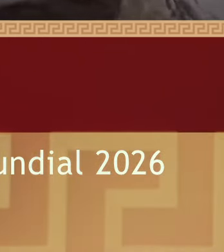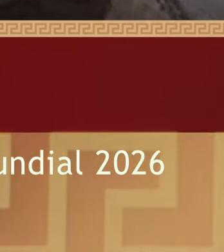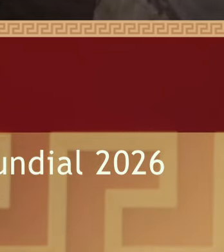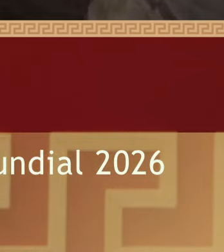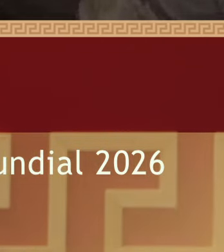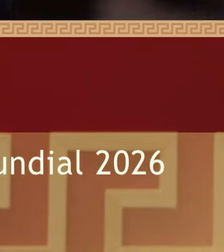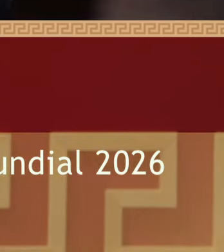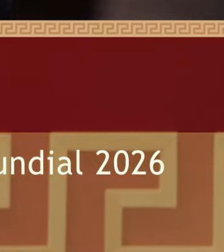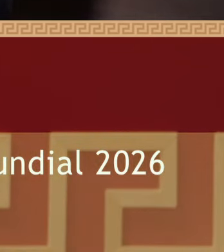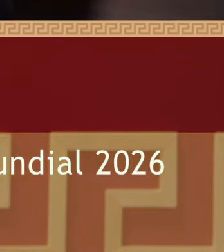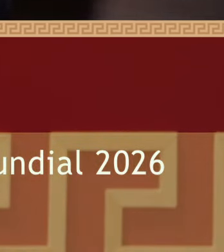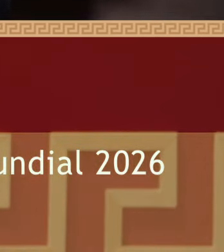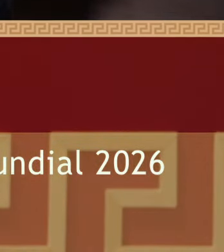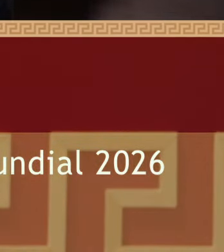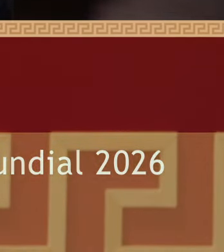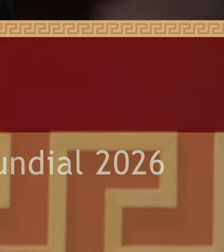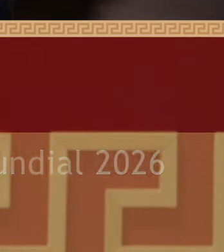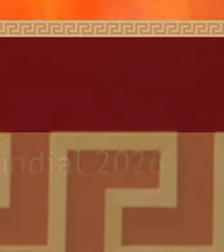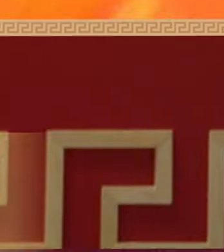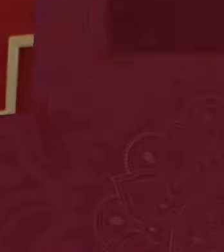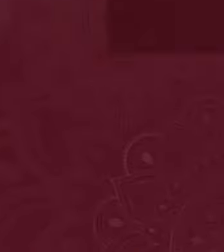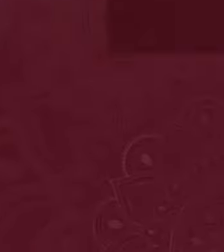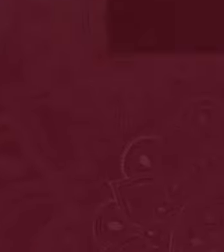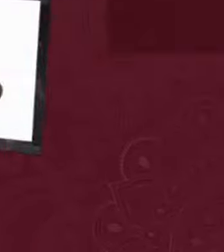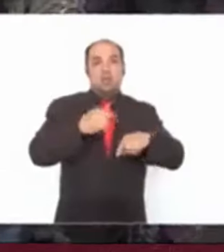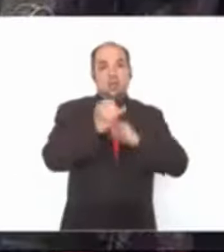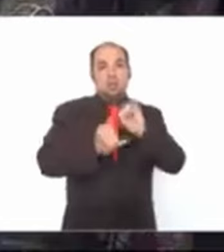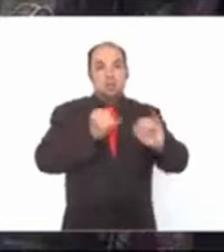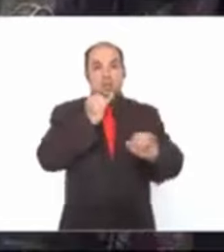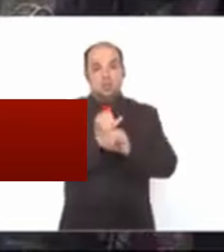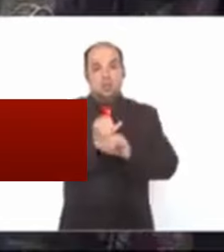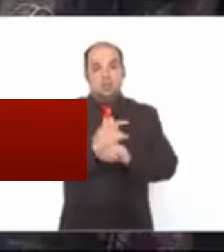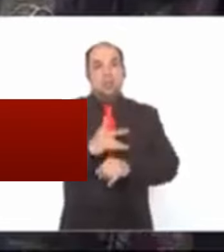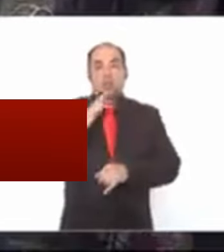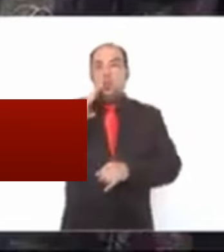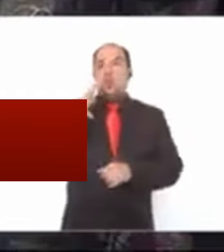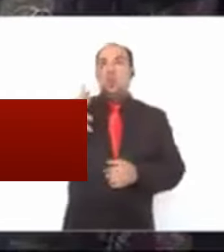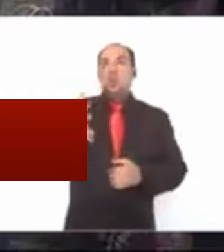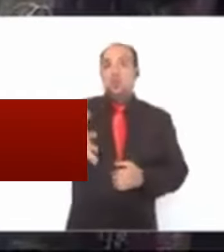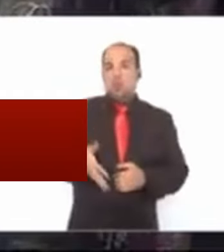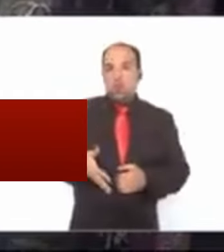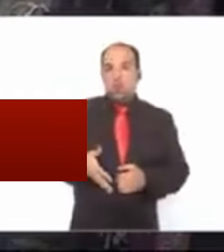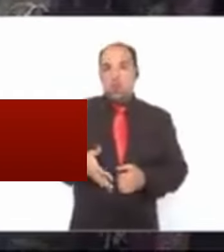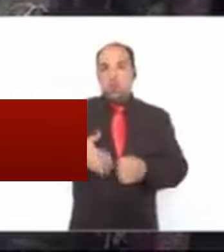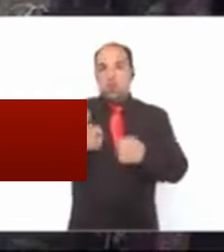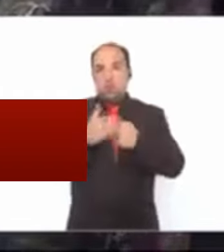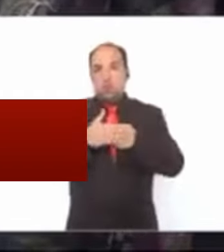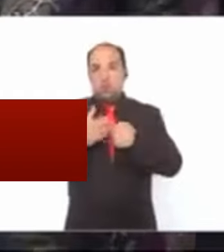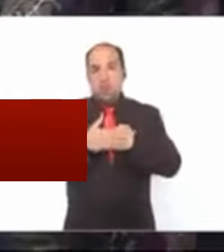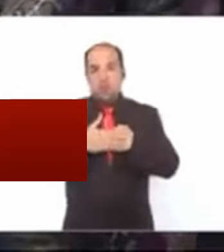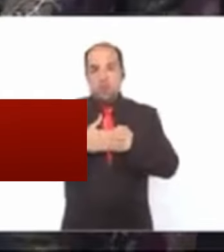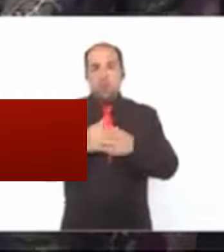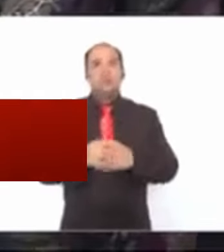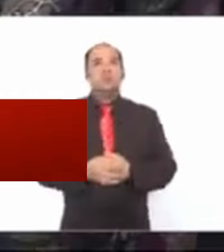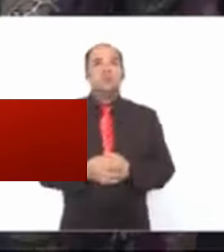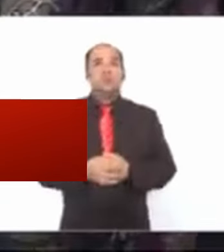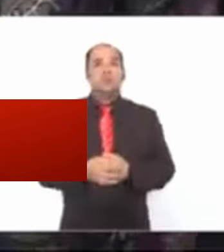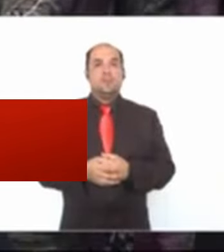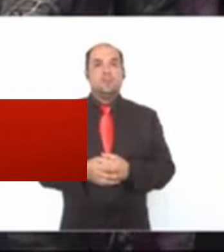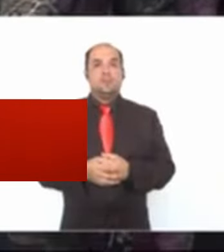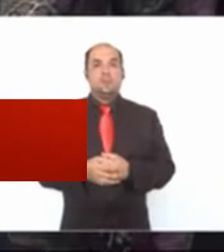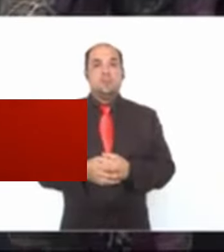incluyendo mejoras urbanas en torno al Estadio Azteca. Tenemos mucho orgullo de lo que viene. Y yo estoy